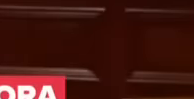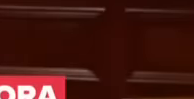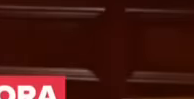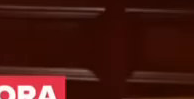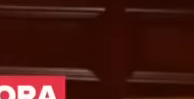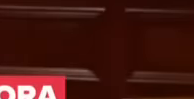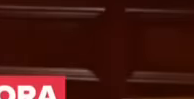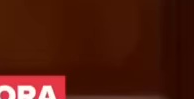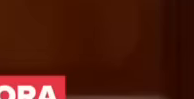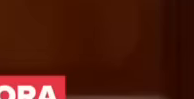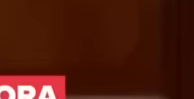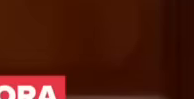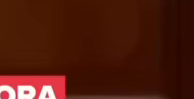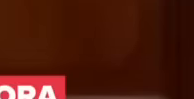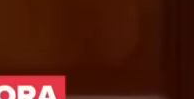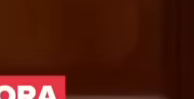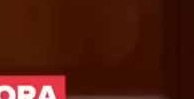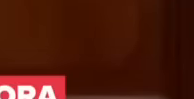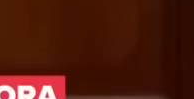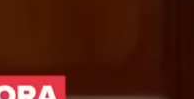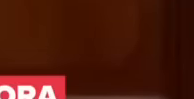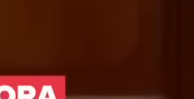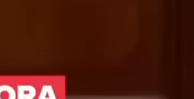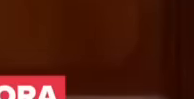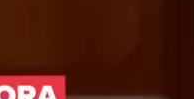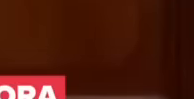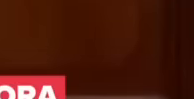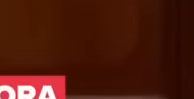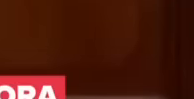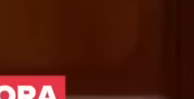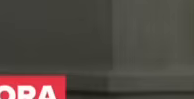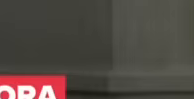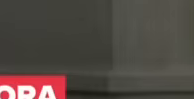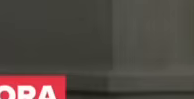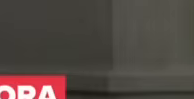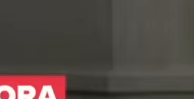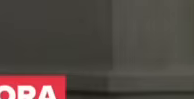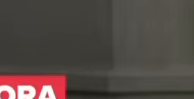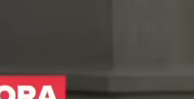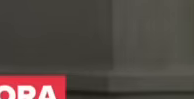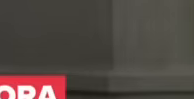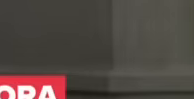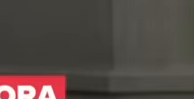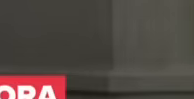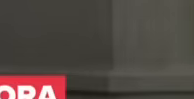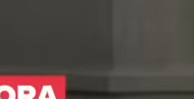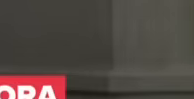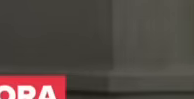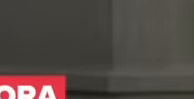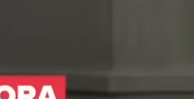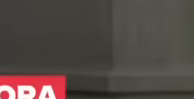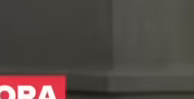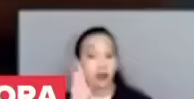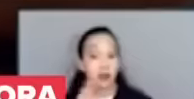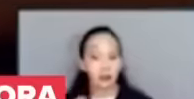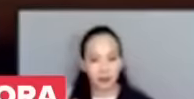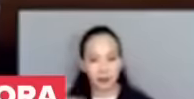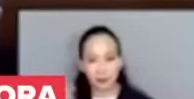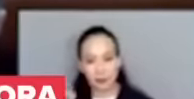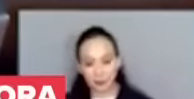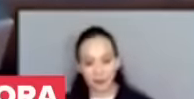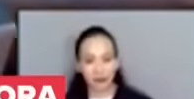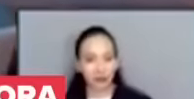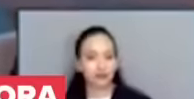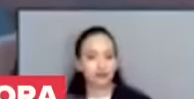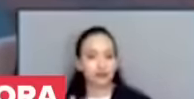denuncia anónima, que ojo, se está indagando, se está investigando. Recibieron la denuncia de